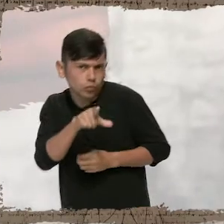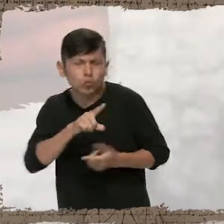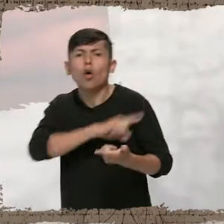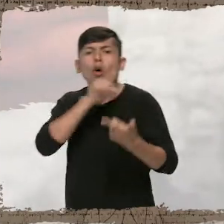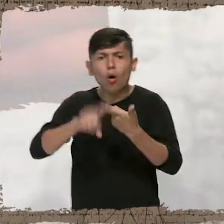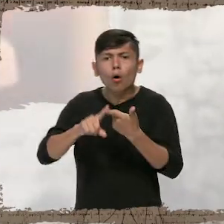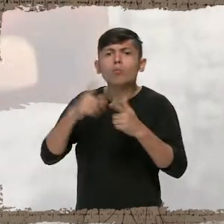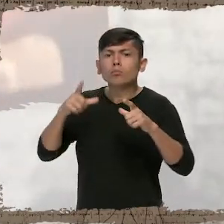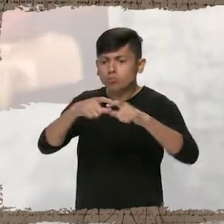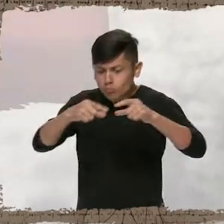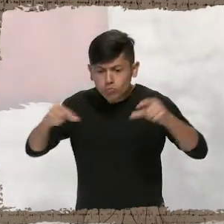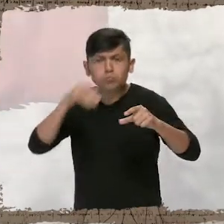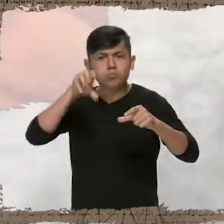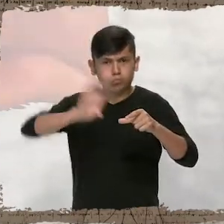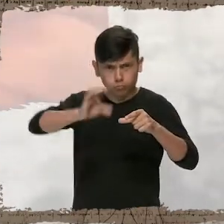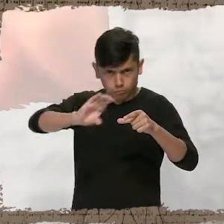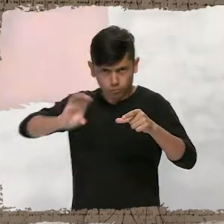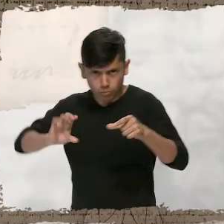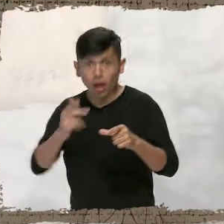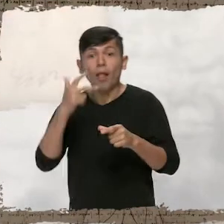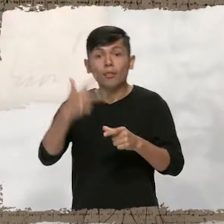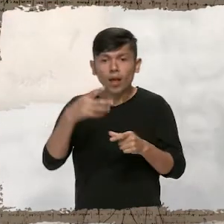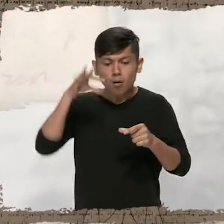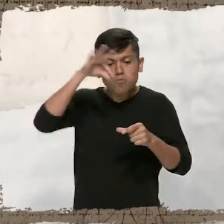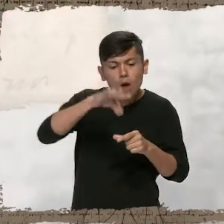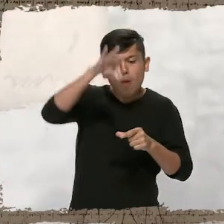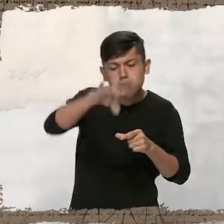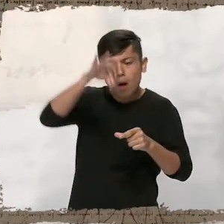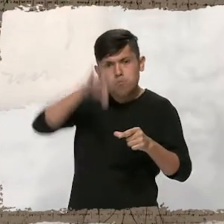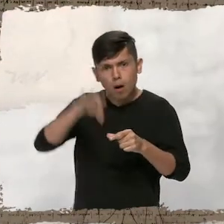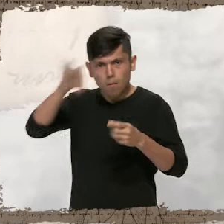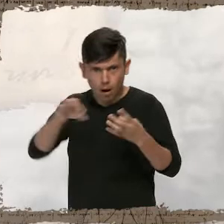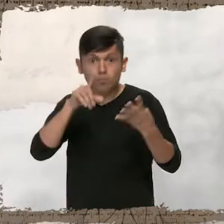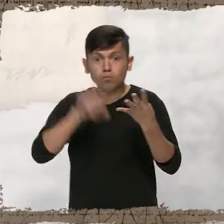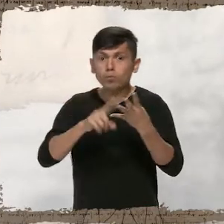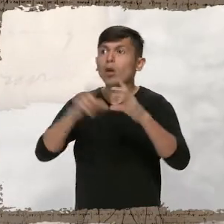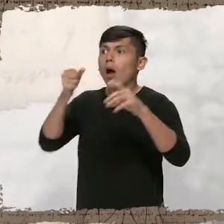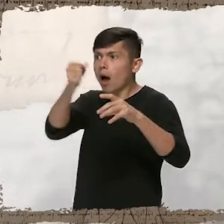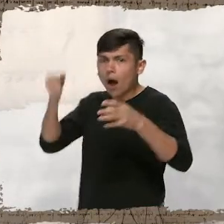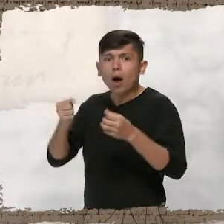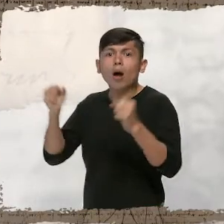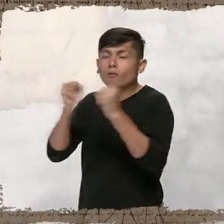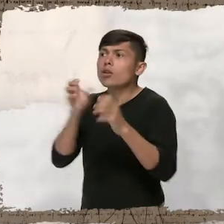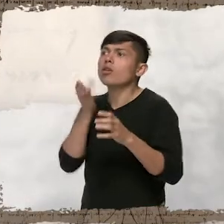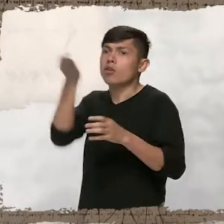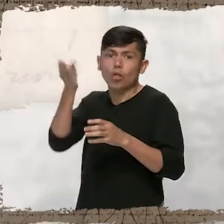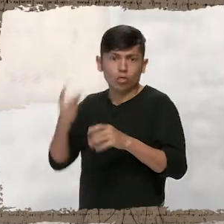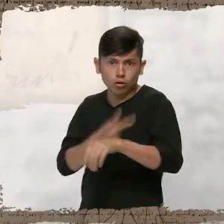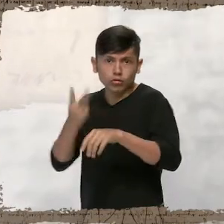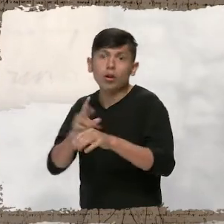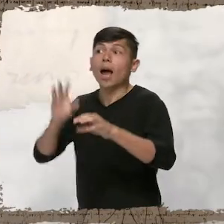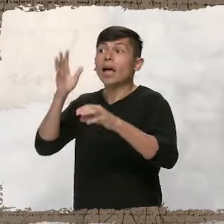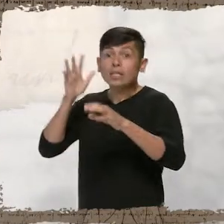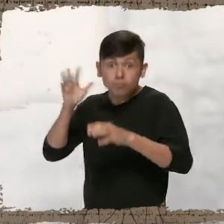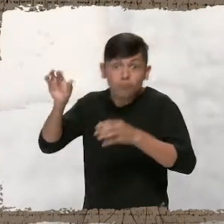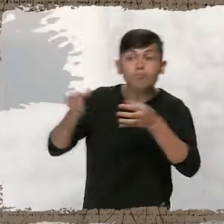2 ponerlo en una cubetera 3 ponerle unos palitos 4 llevar al congelador por 2 horas 5 está listo